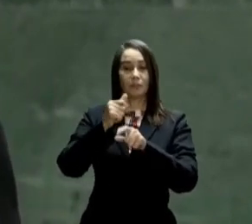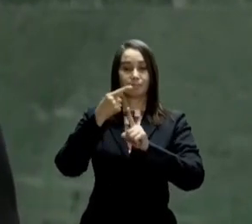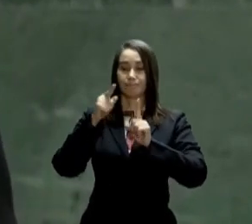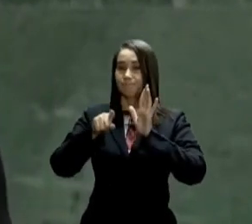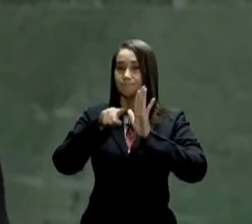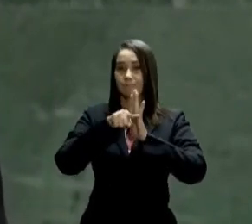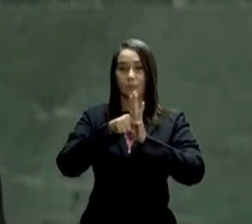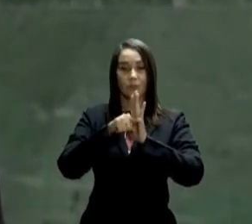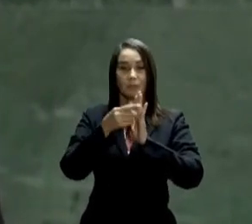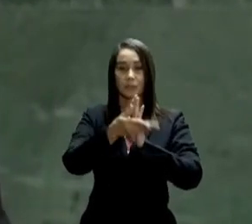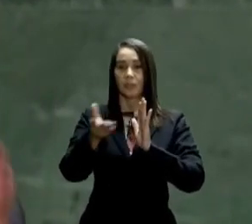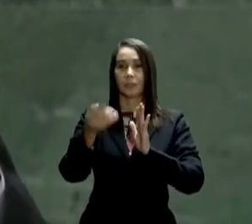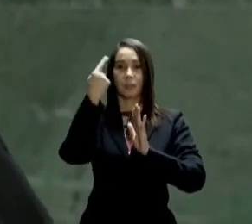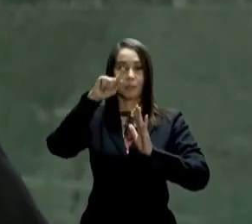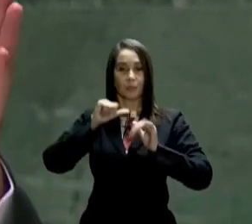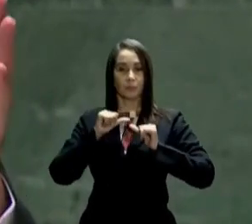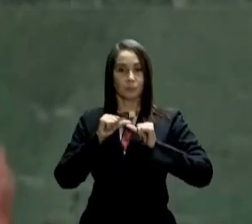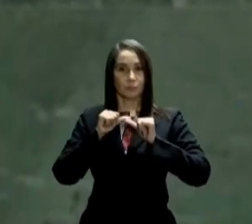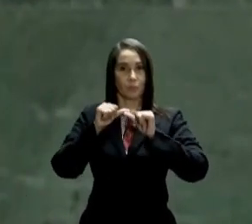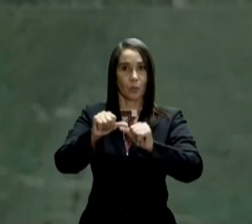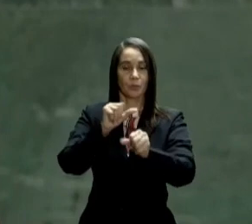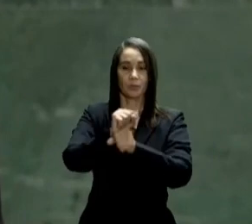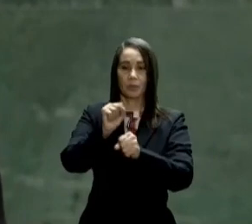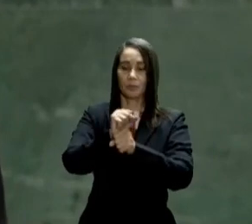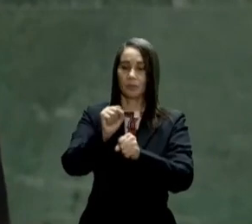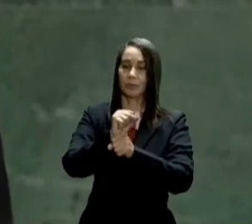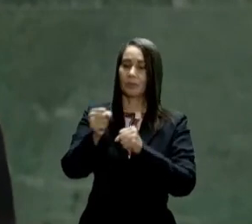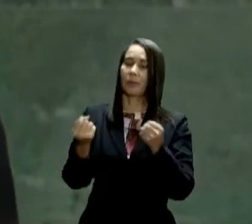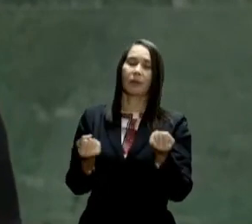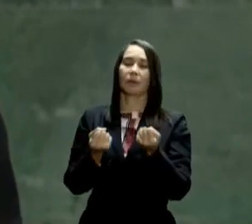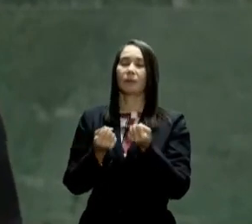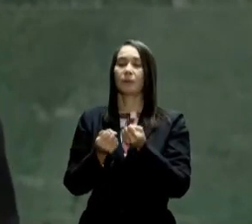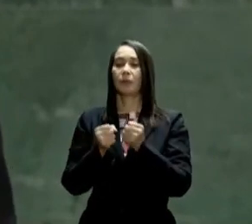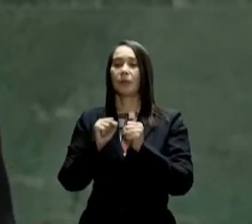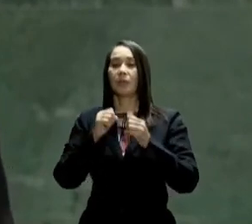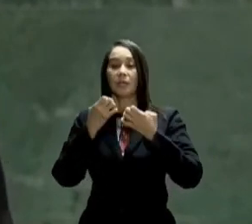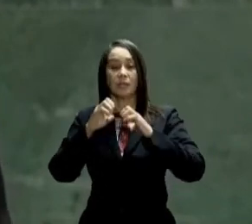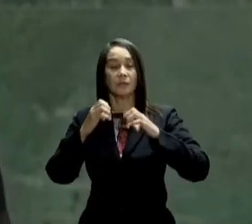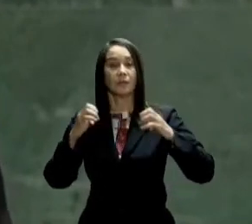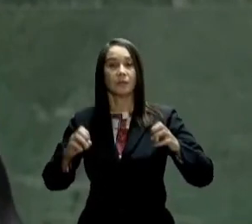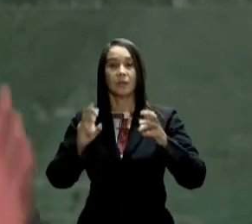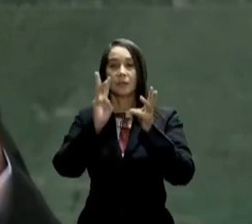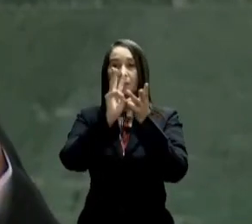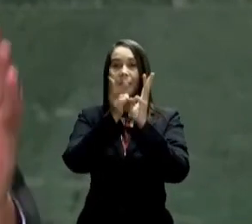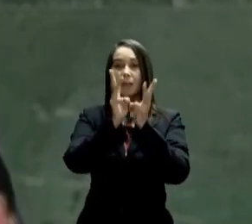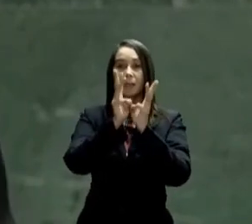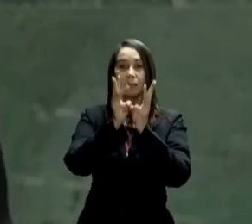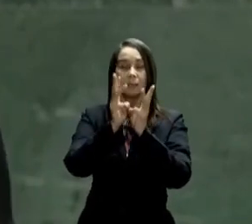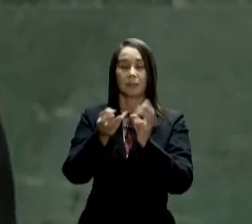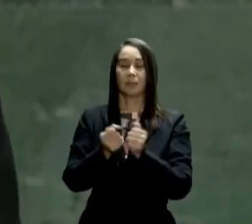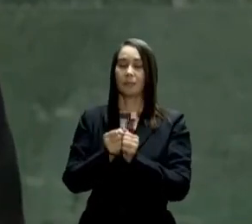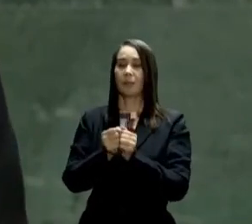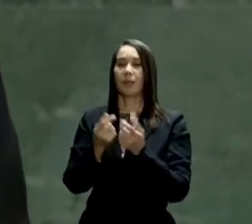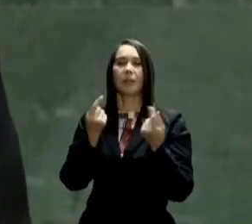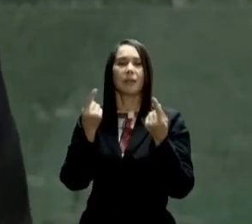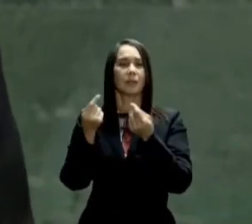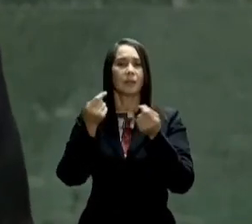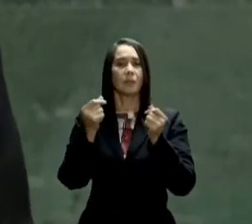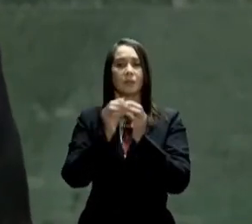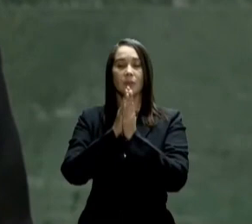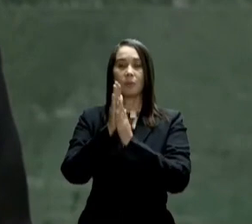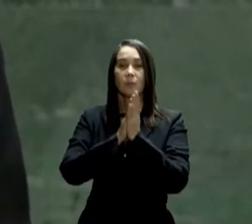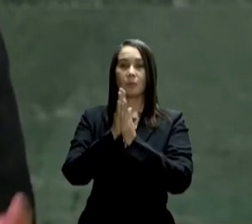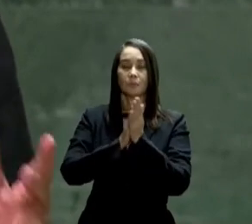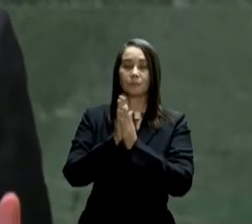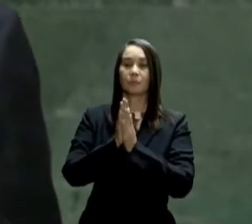negativa, estamos haciendo nuestra contribución a la mitigación del cambio climático, incentivando el uso de energías